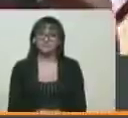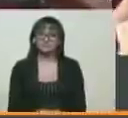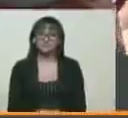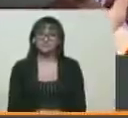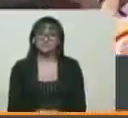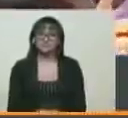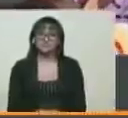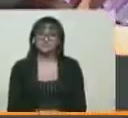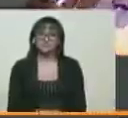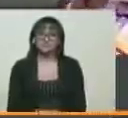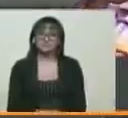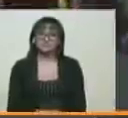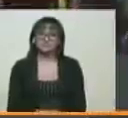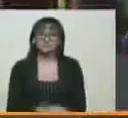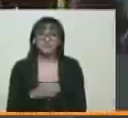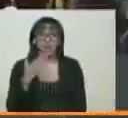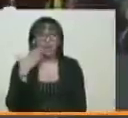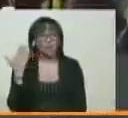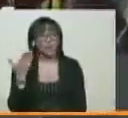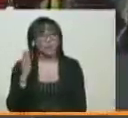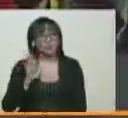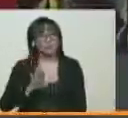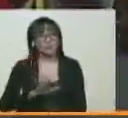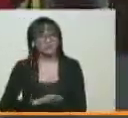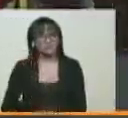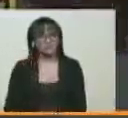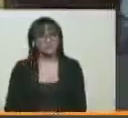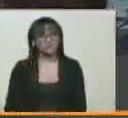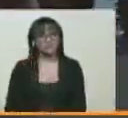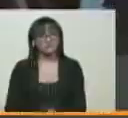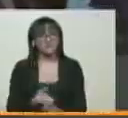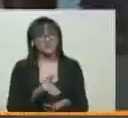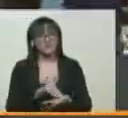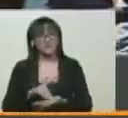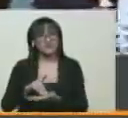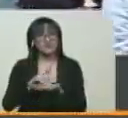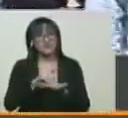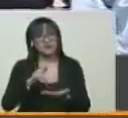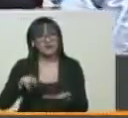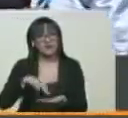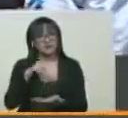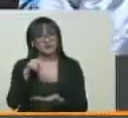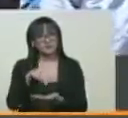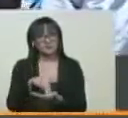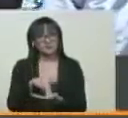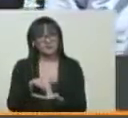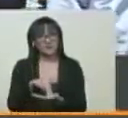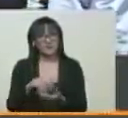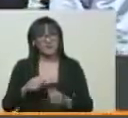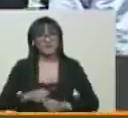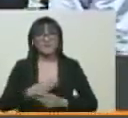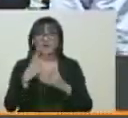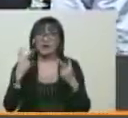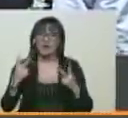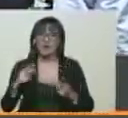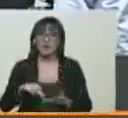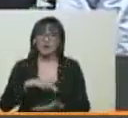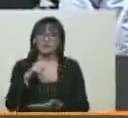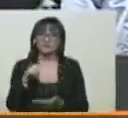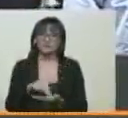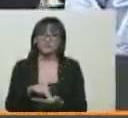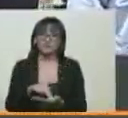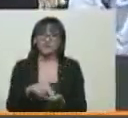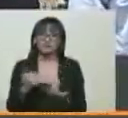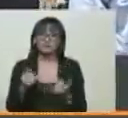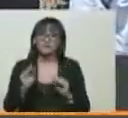Ya es una cuestión de orgullo, de dignidad nacional, de valores nacionales. Yo le